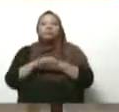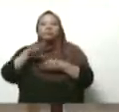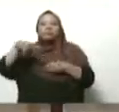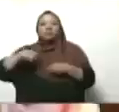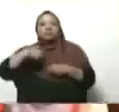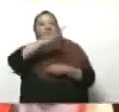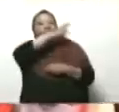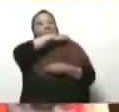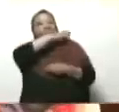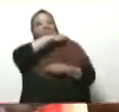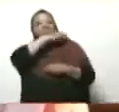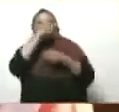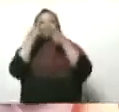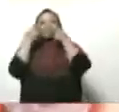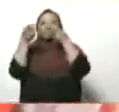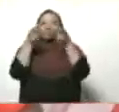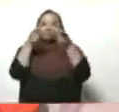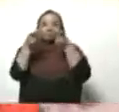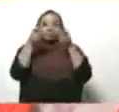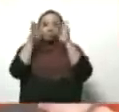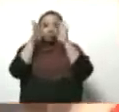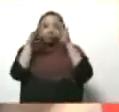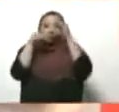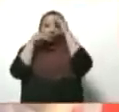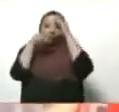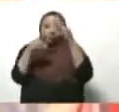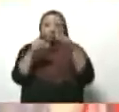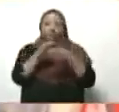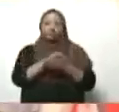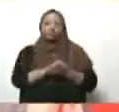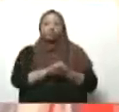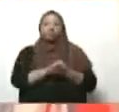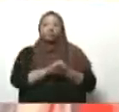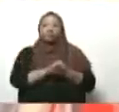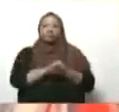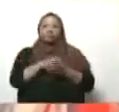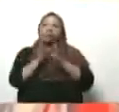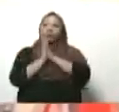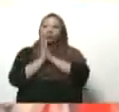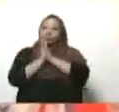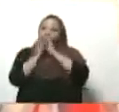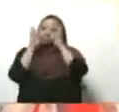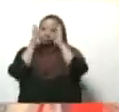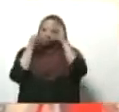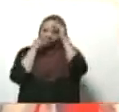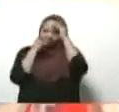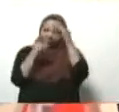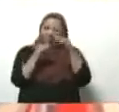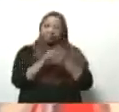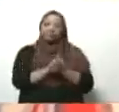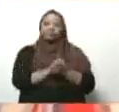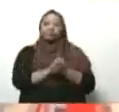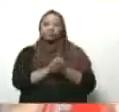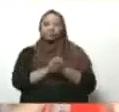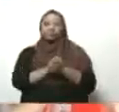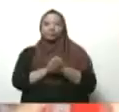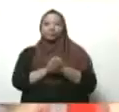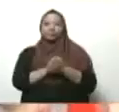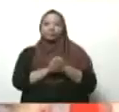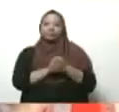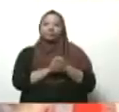fiscales en las mesas atendiendo nos vean ustedes acá por favor ahí se ve